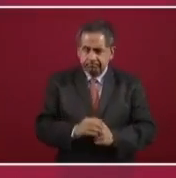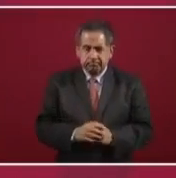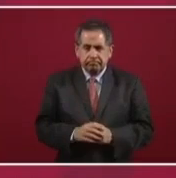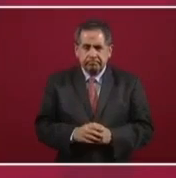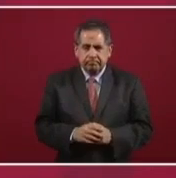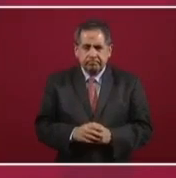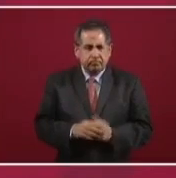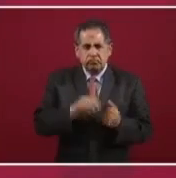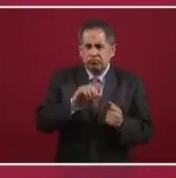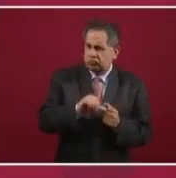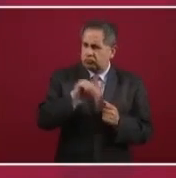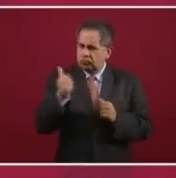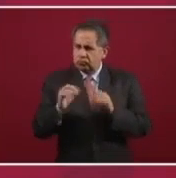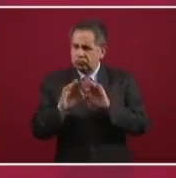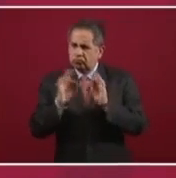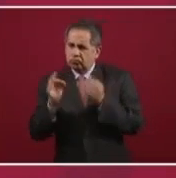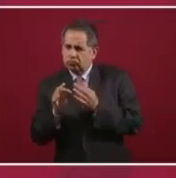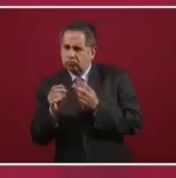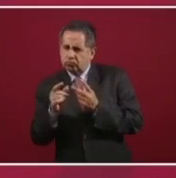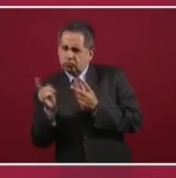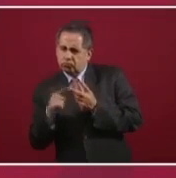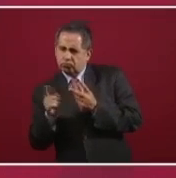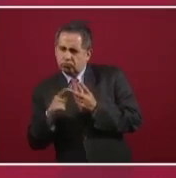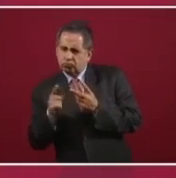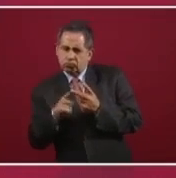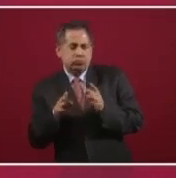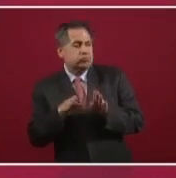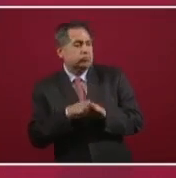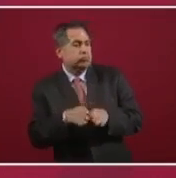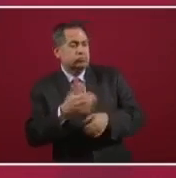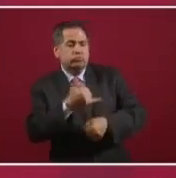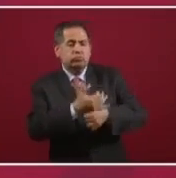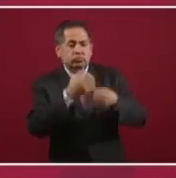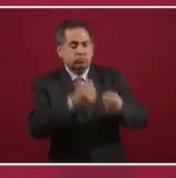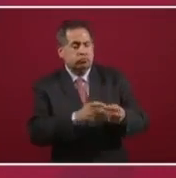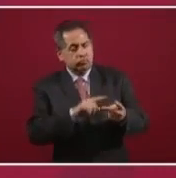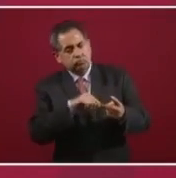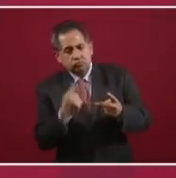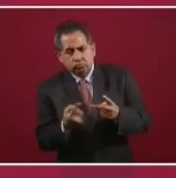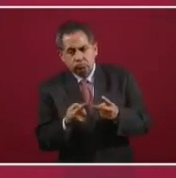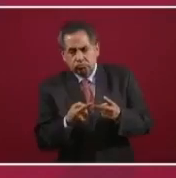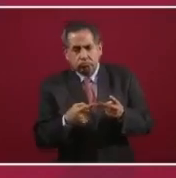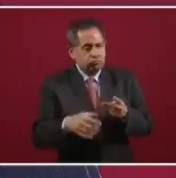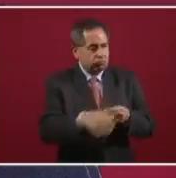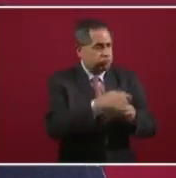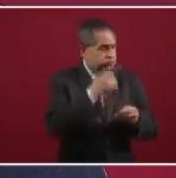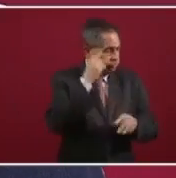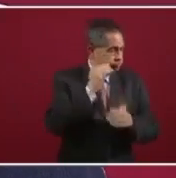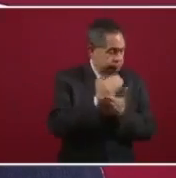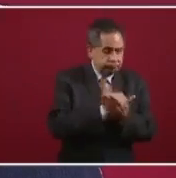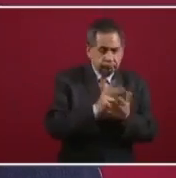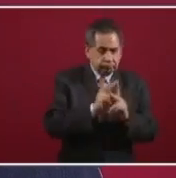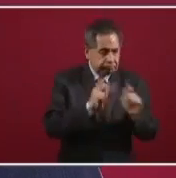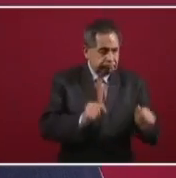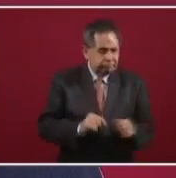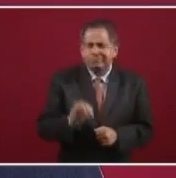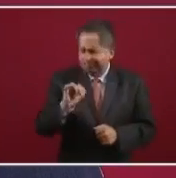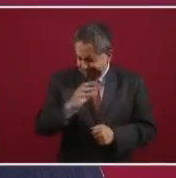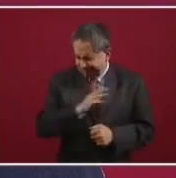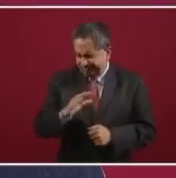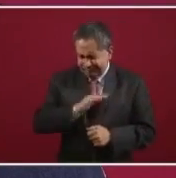¿que no hay otra manera de enfrentar el problema de la inseguridad y de la violencia? Claro que sí, y lo estamos